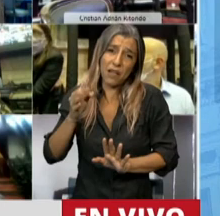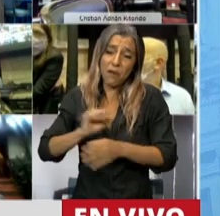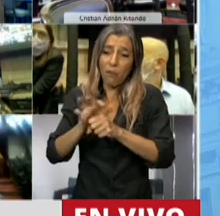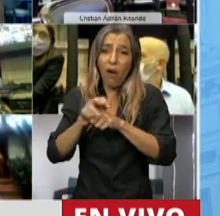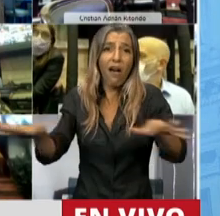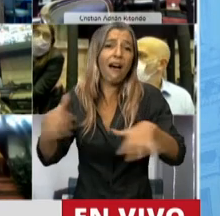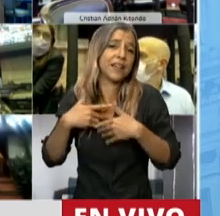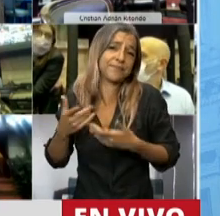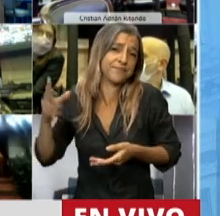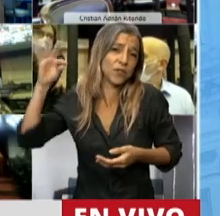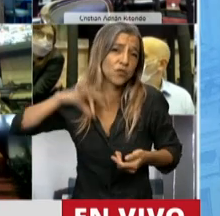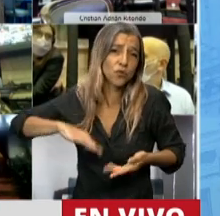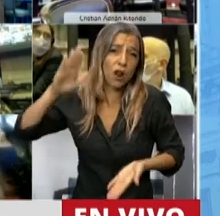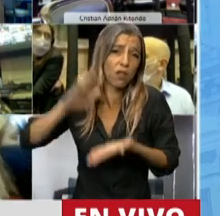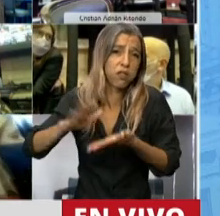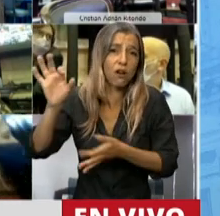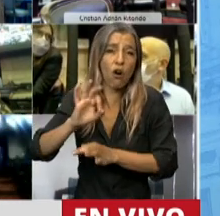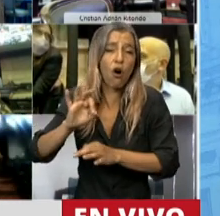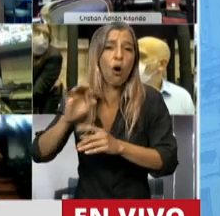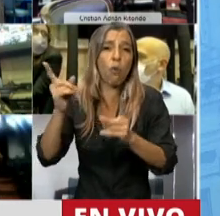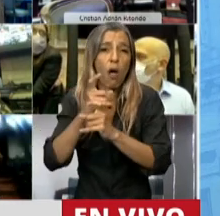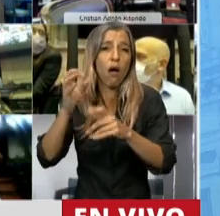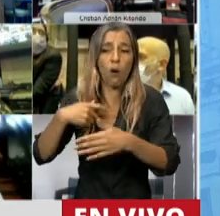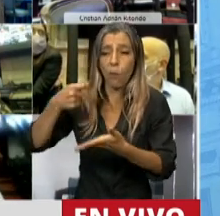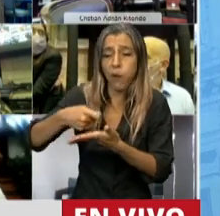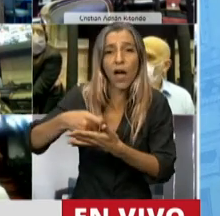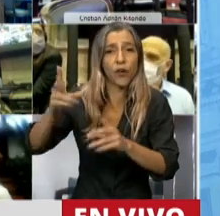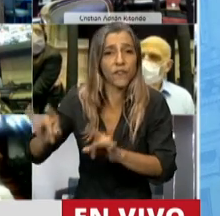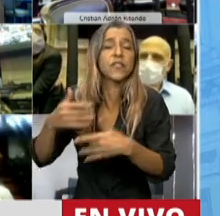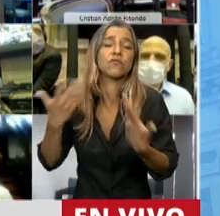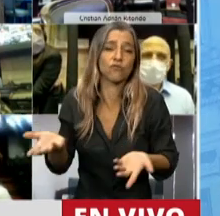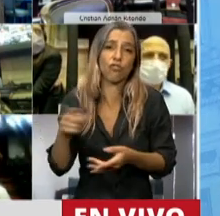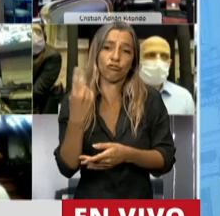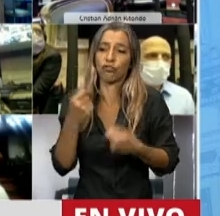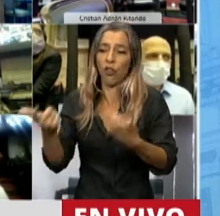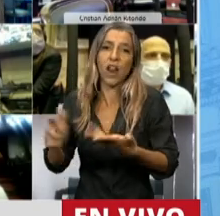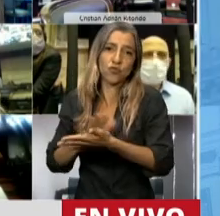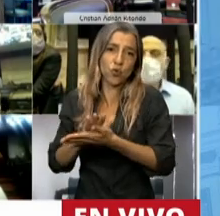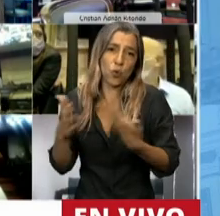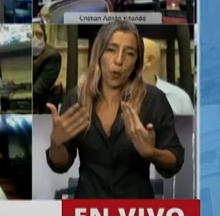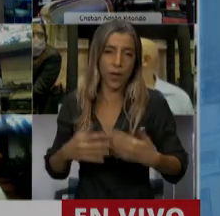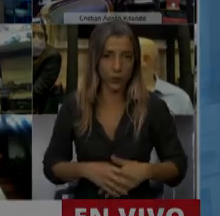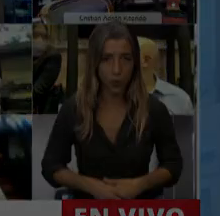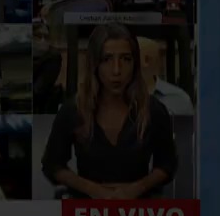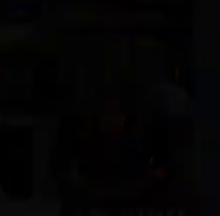mucho más en dichos rubros de lo que la norma vigente les establece. Gracias, presidente. Gracias, diputado.